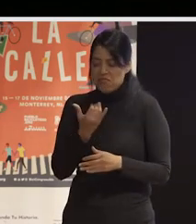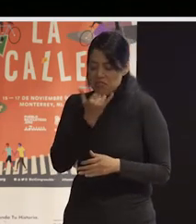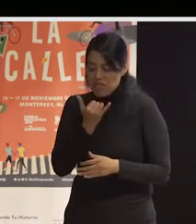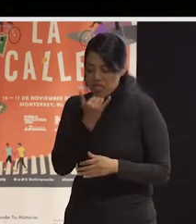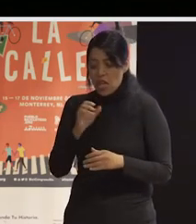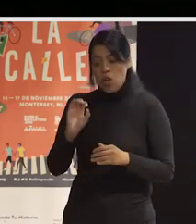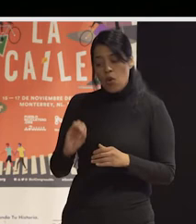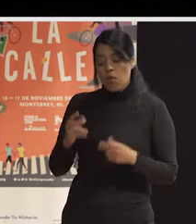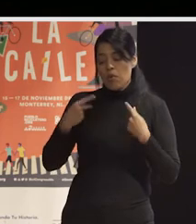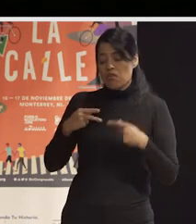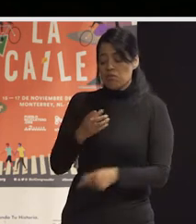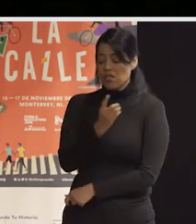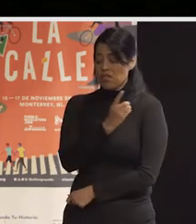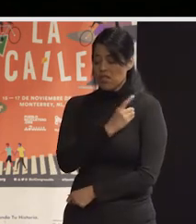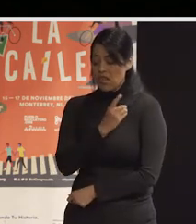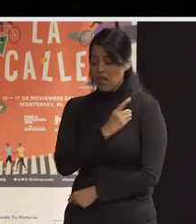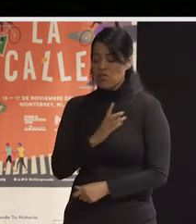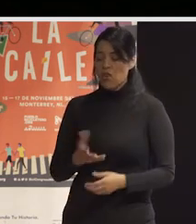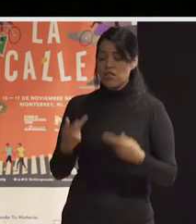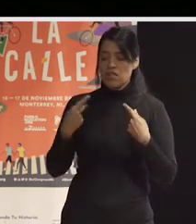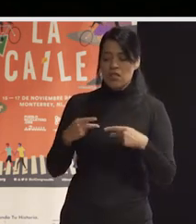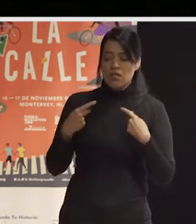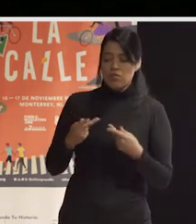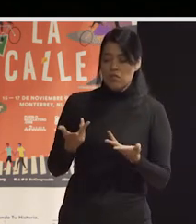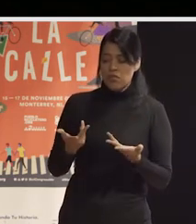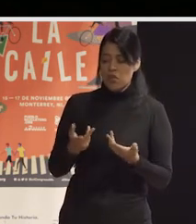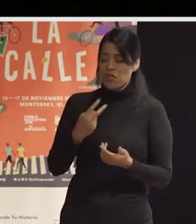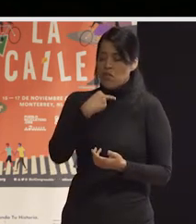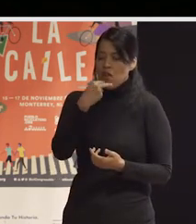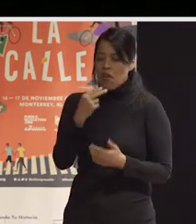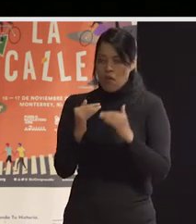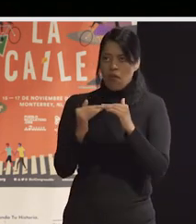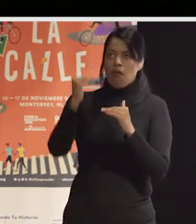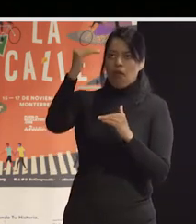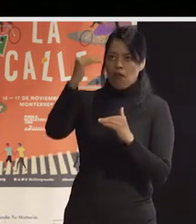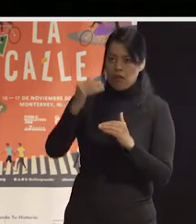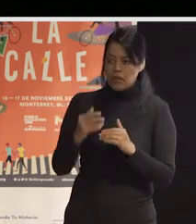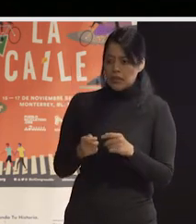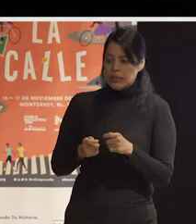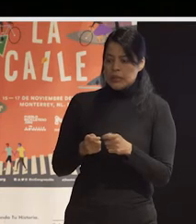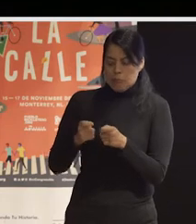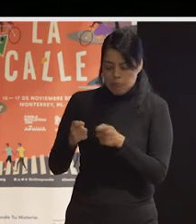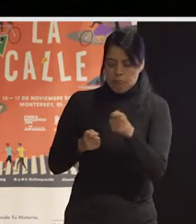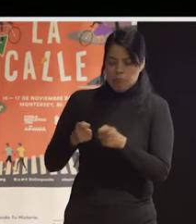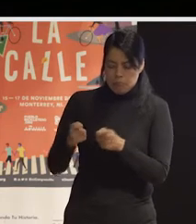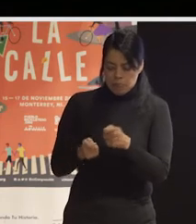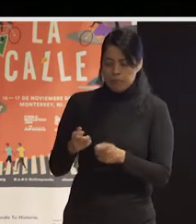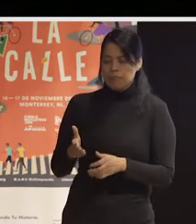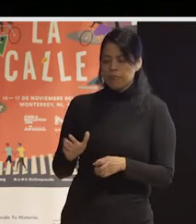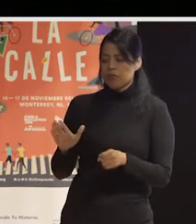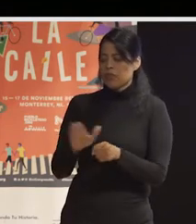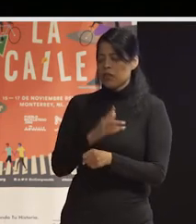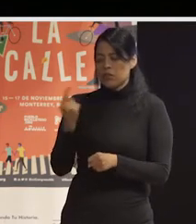se ven aisladas y las personas que con la voz más fuerte terminan controlando todo cuando realmente